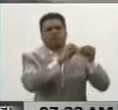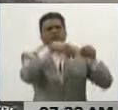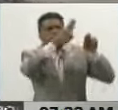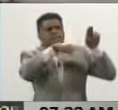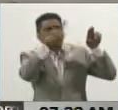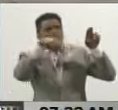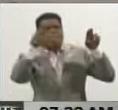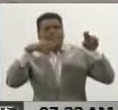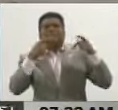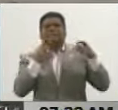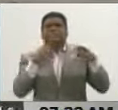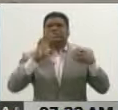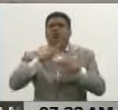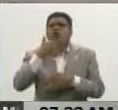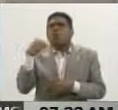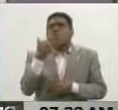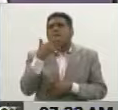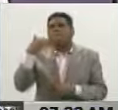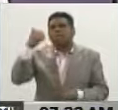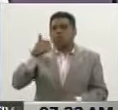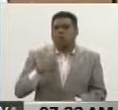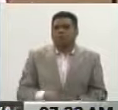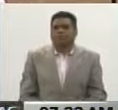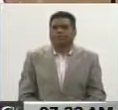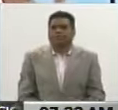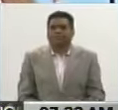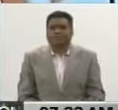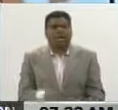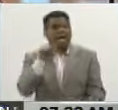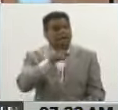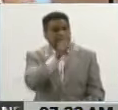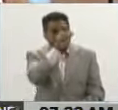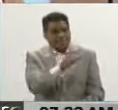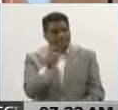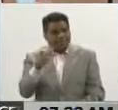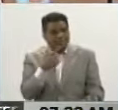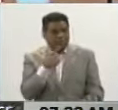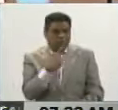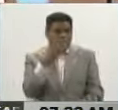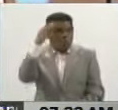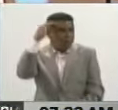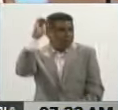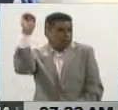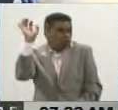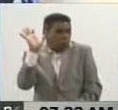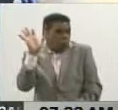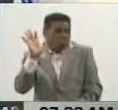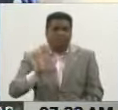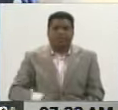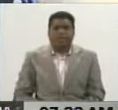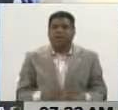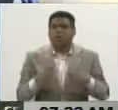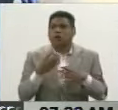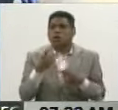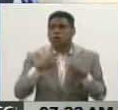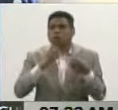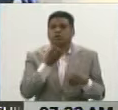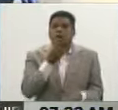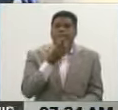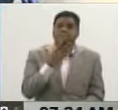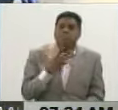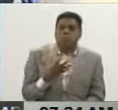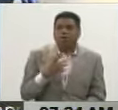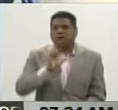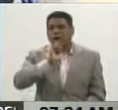y en qué se les puede mejorar. Bueno, ahí está, la gente dando su opinión sobre las cosas buenas y digamos las cosas que hay